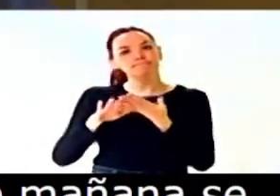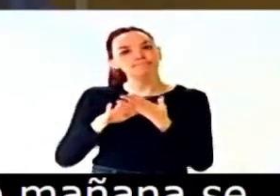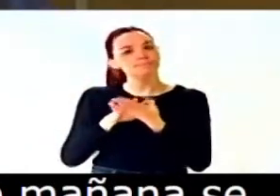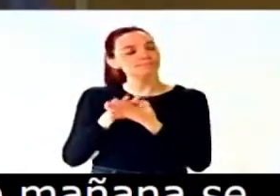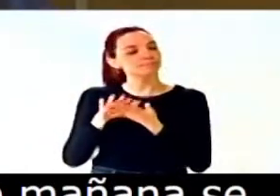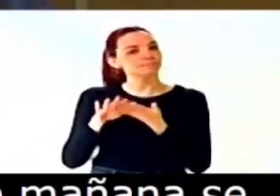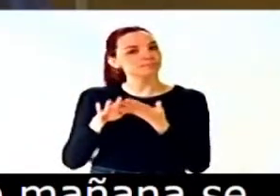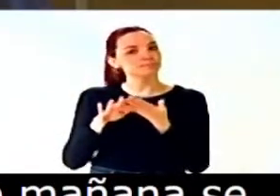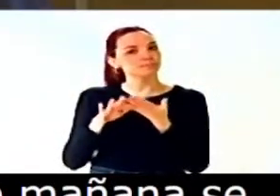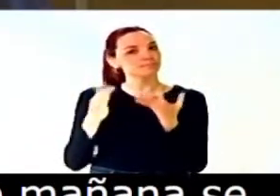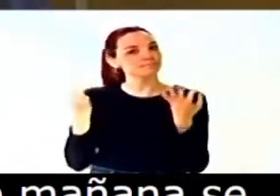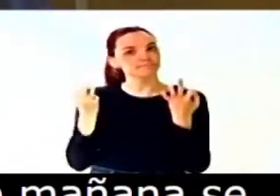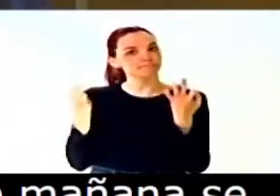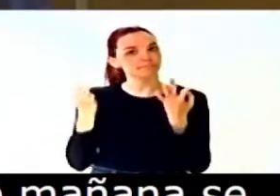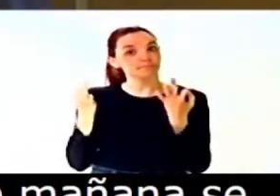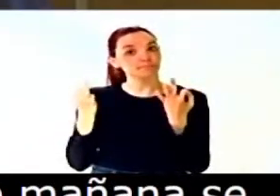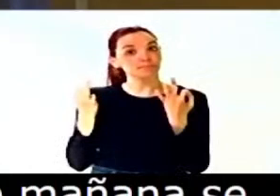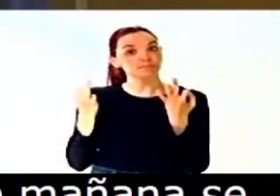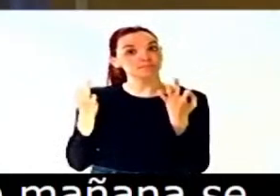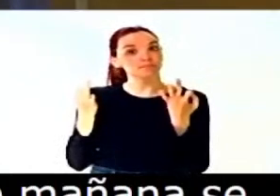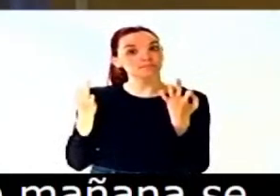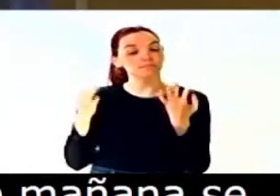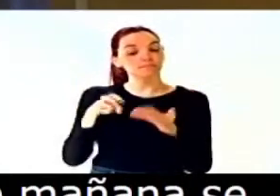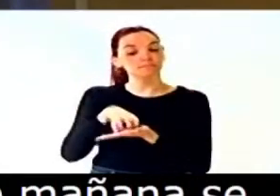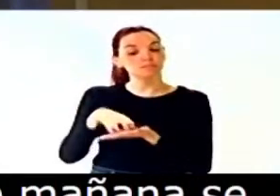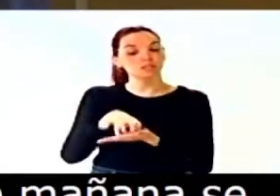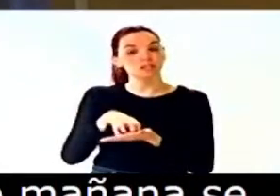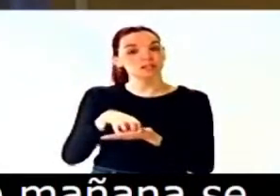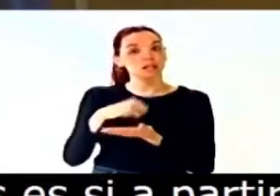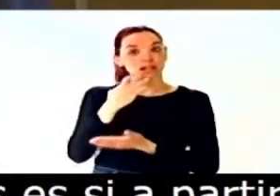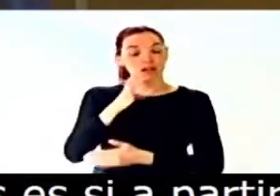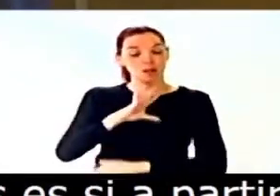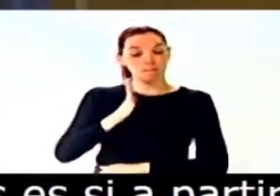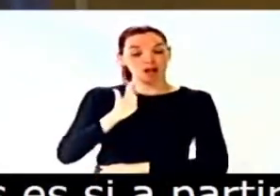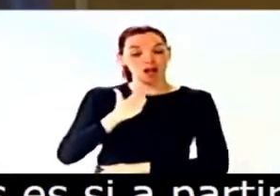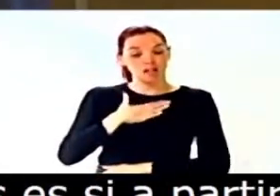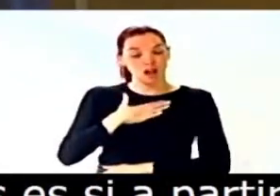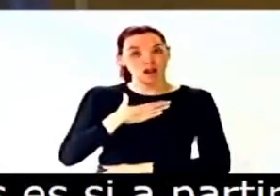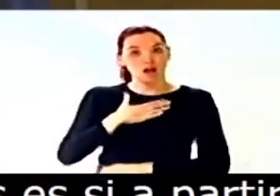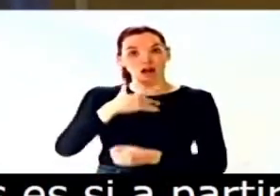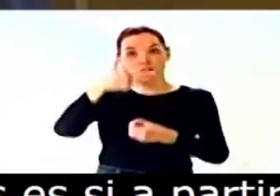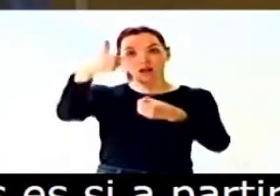es si a partir de mañana la gasolina o los